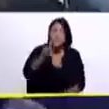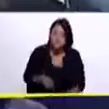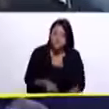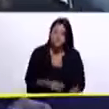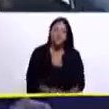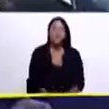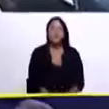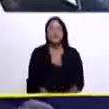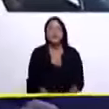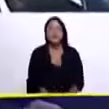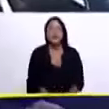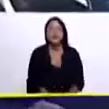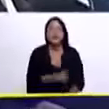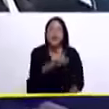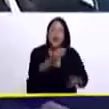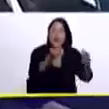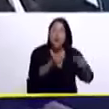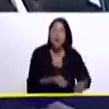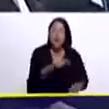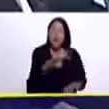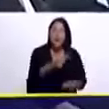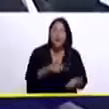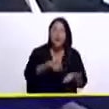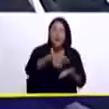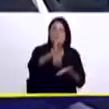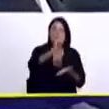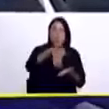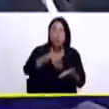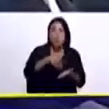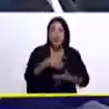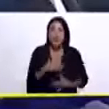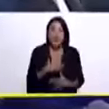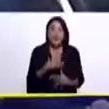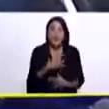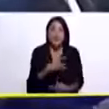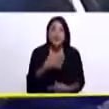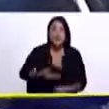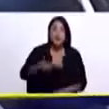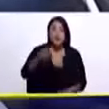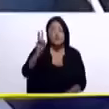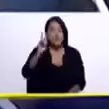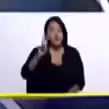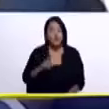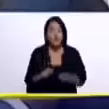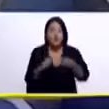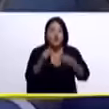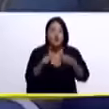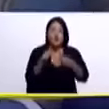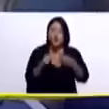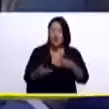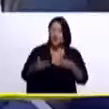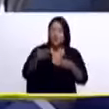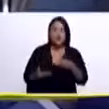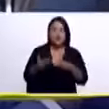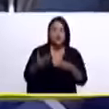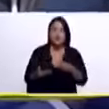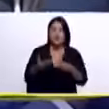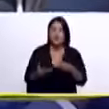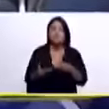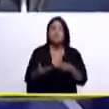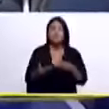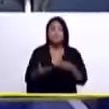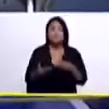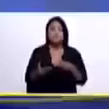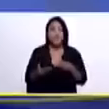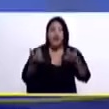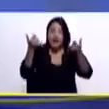acuerdo para la protección de los intereses vitales de Venezuela. Y básicamente son dos intereses fundamentales que estamos